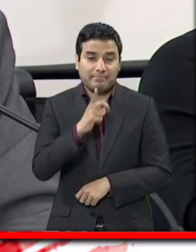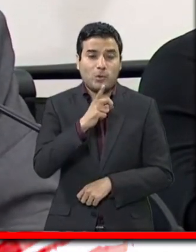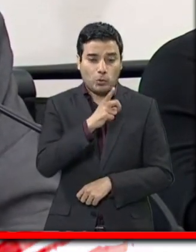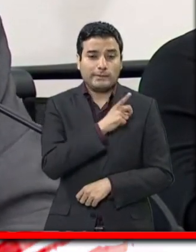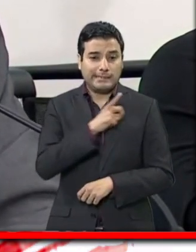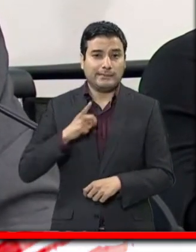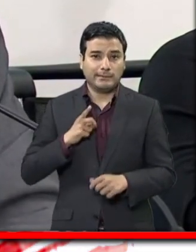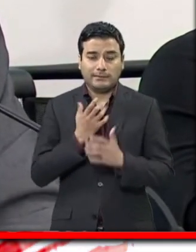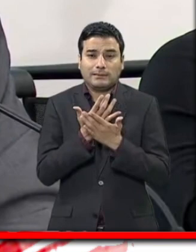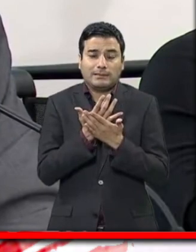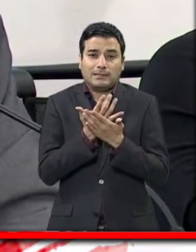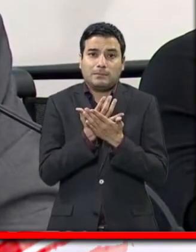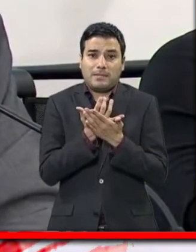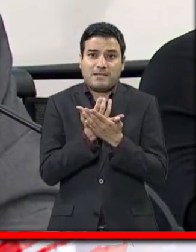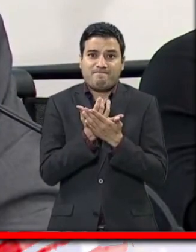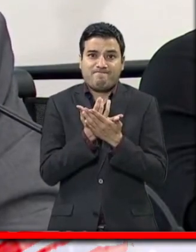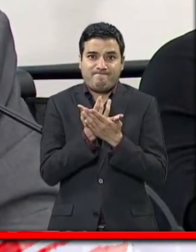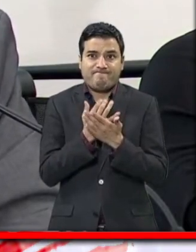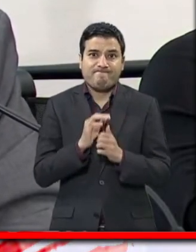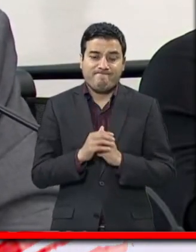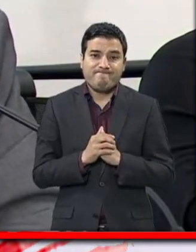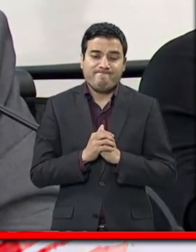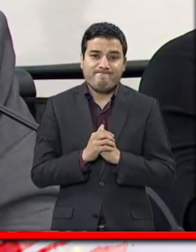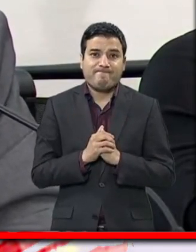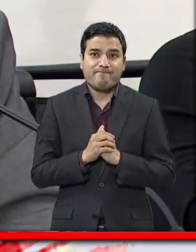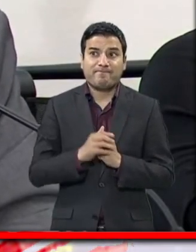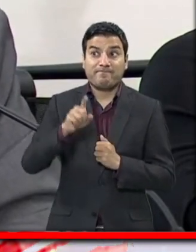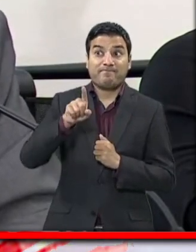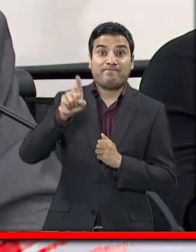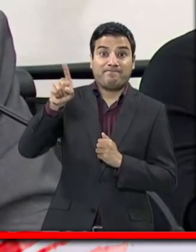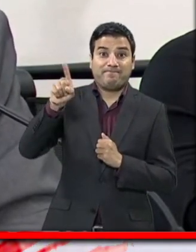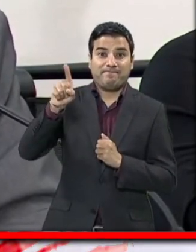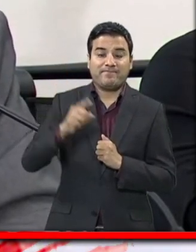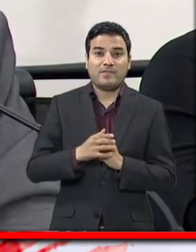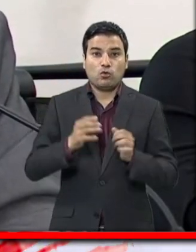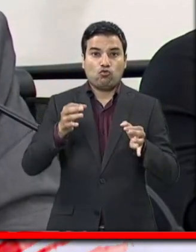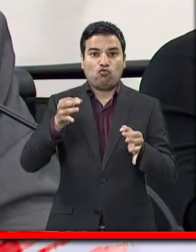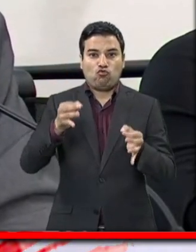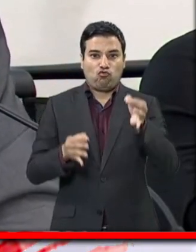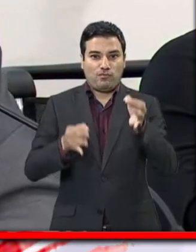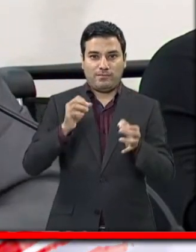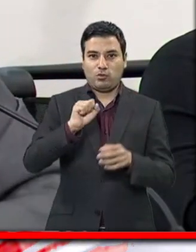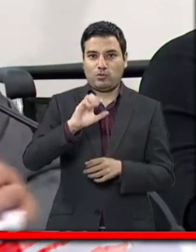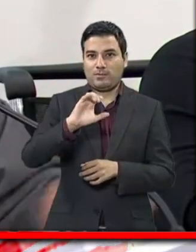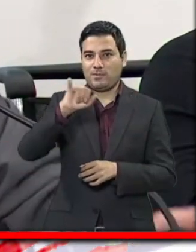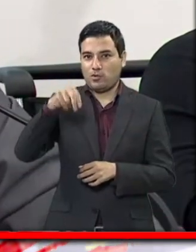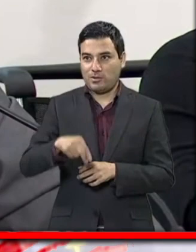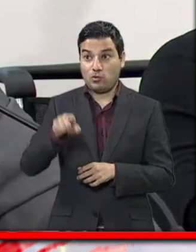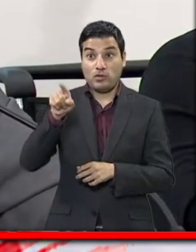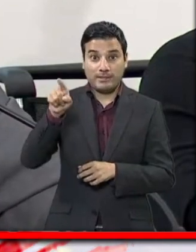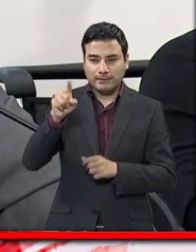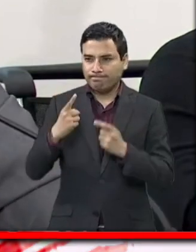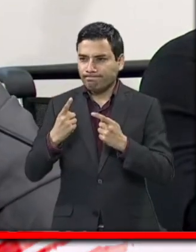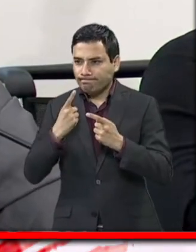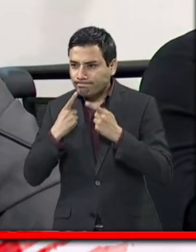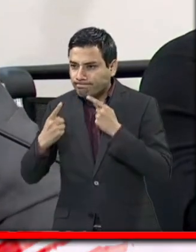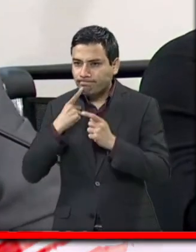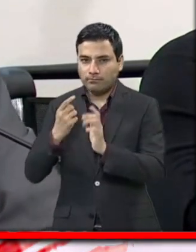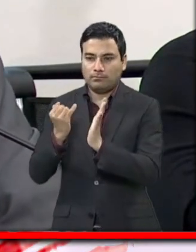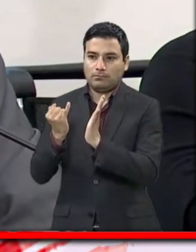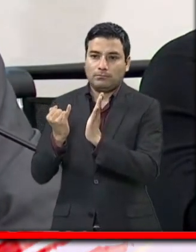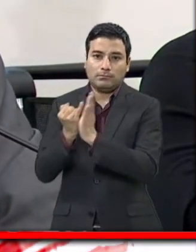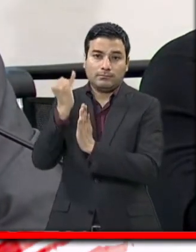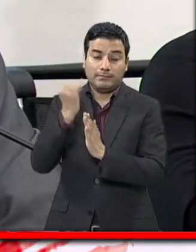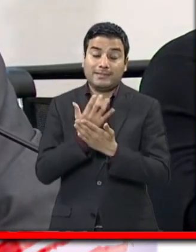esperar a que los ministros de la suprema corte de justicia de la nación emitan su